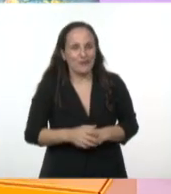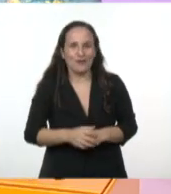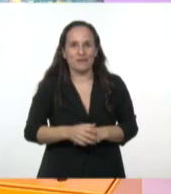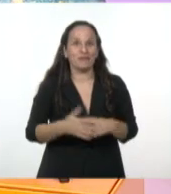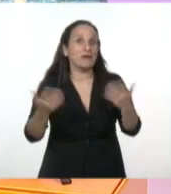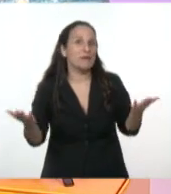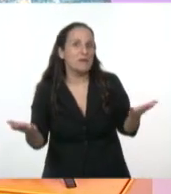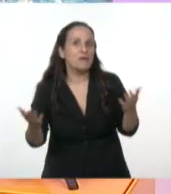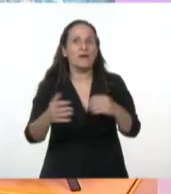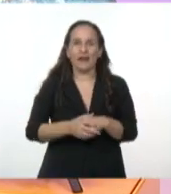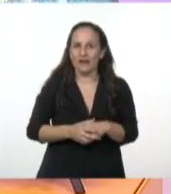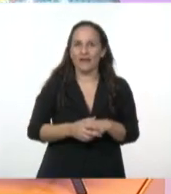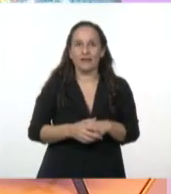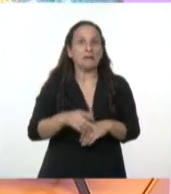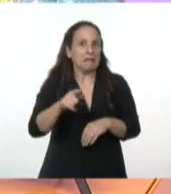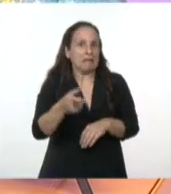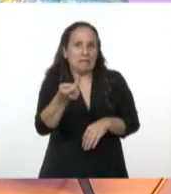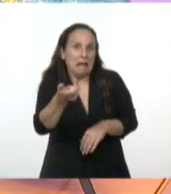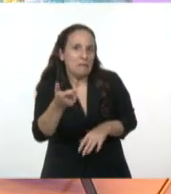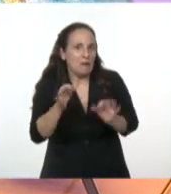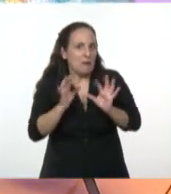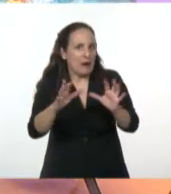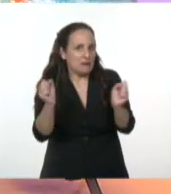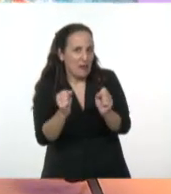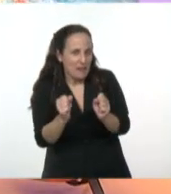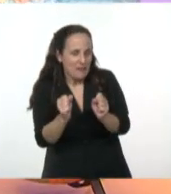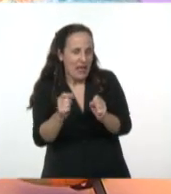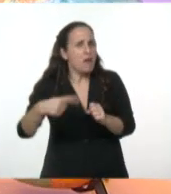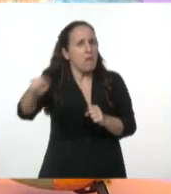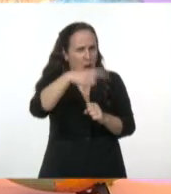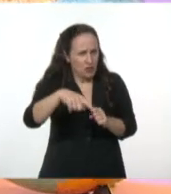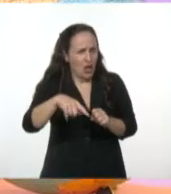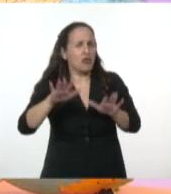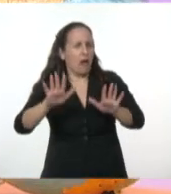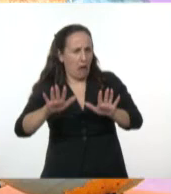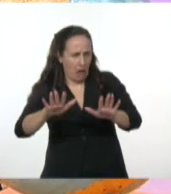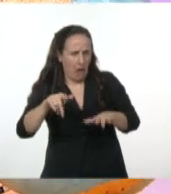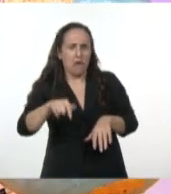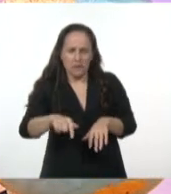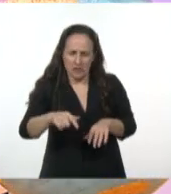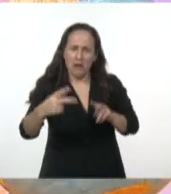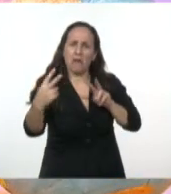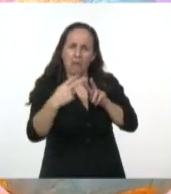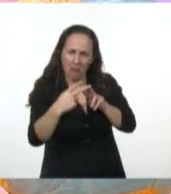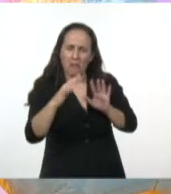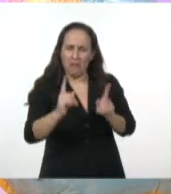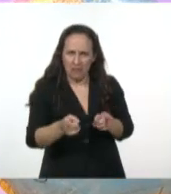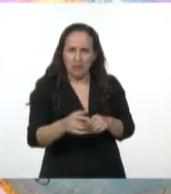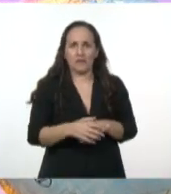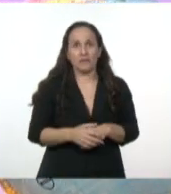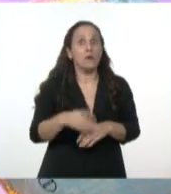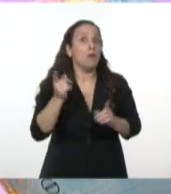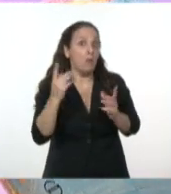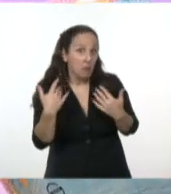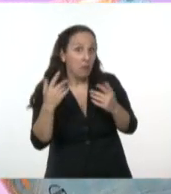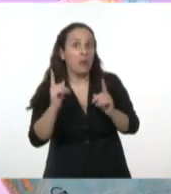el programa de hoy. Ojo que cada vez faltan menos para las vacaciones de invierno, pero que vamos a estar acá, ¿eh? Vamos a seguir juntos y juntas. Y también podemos seguir juntos y